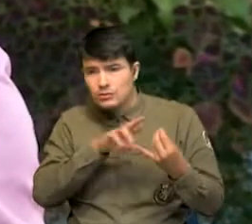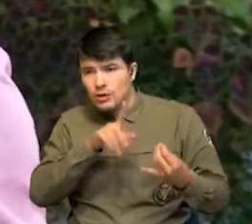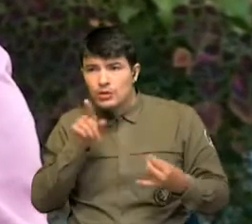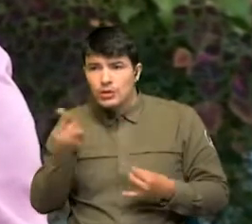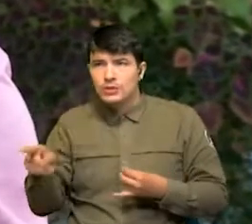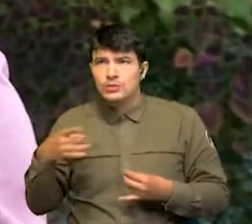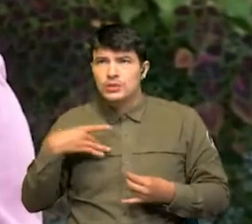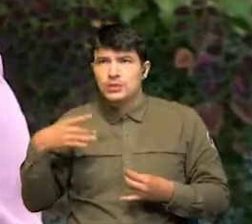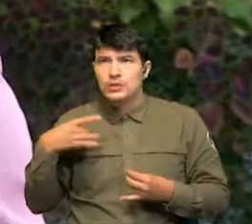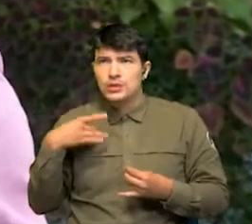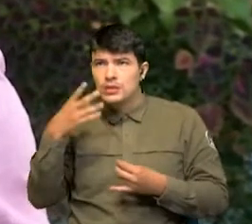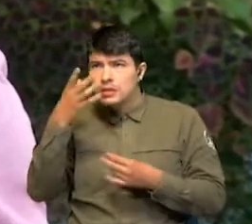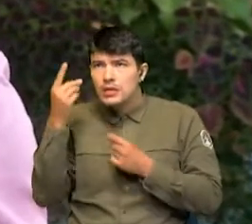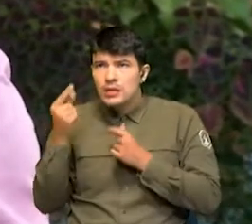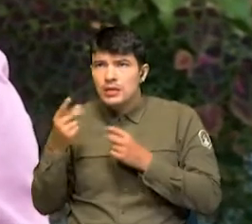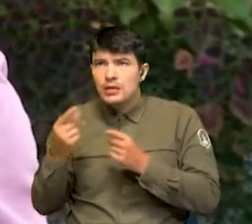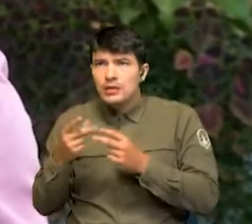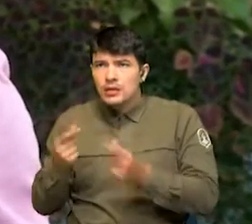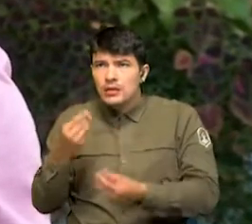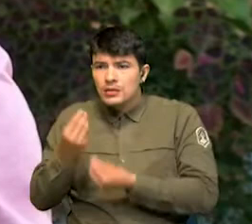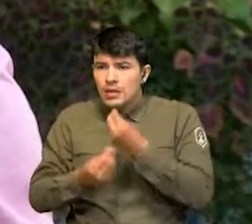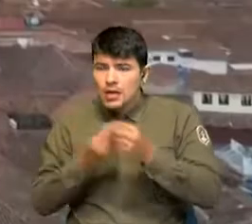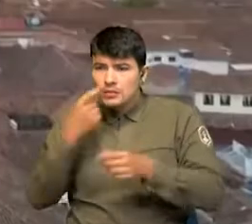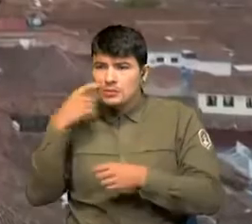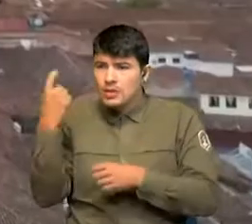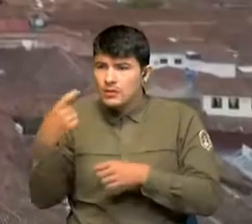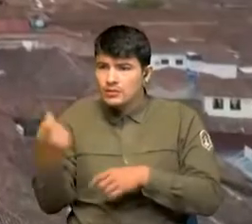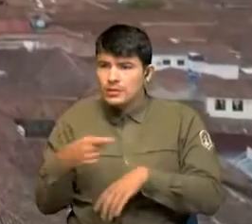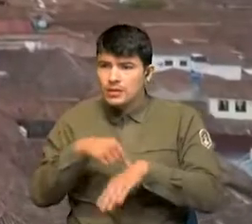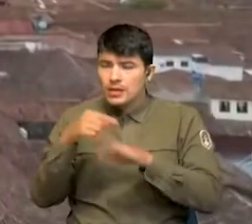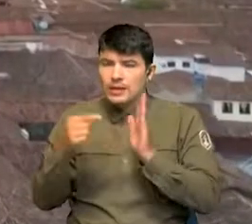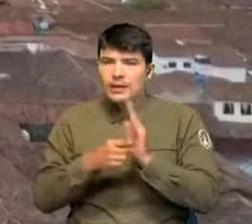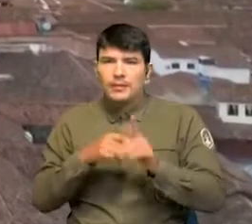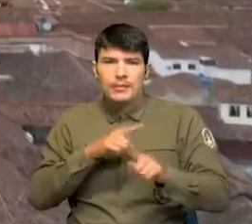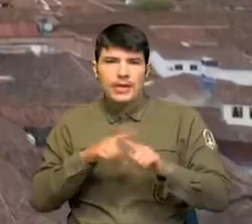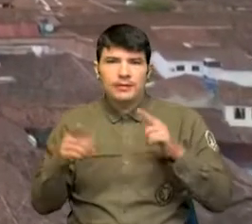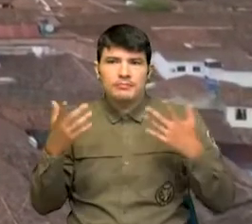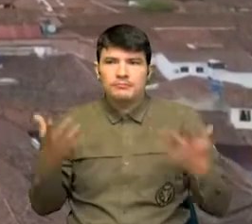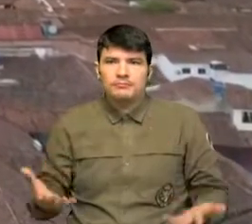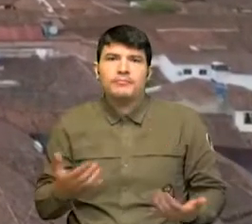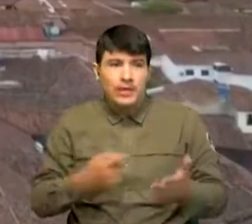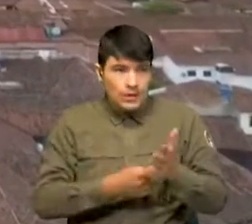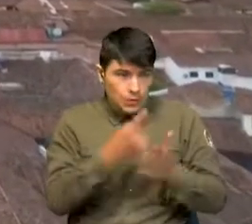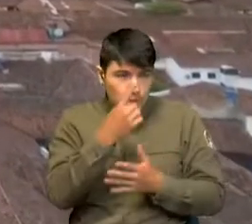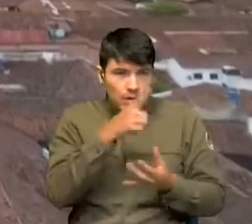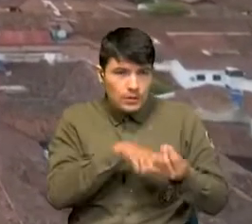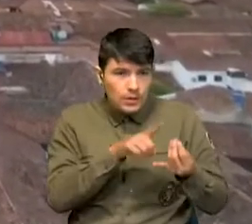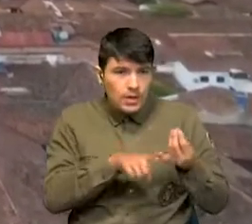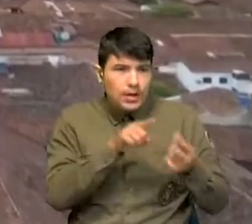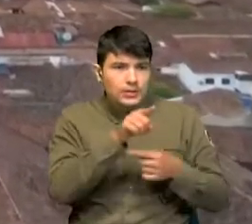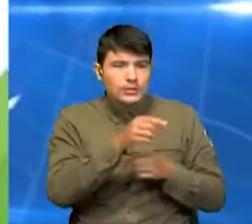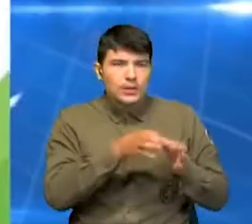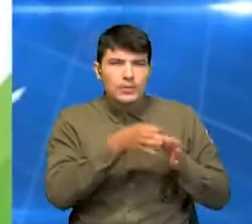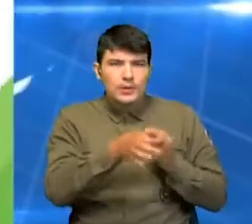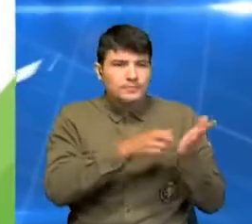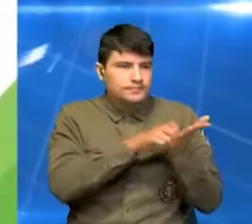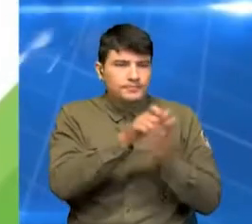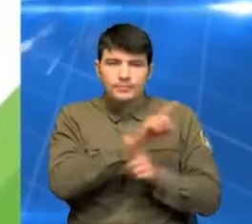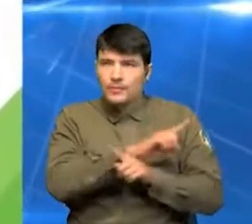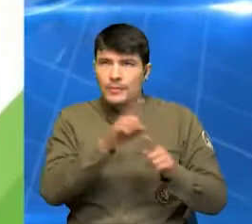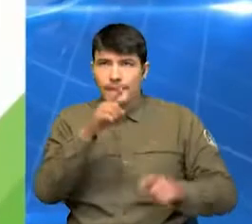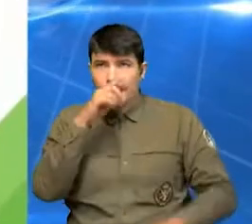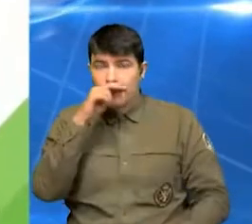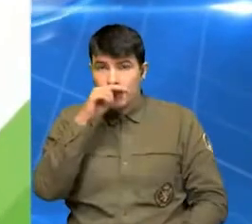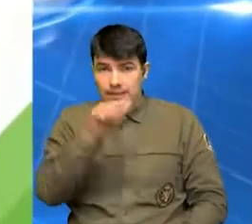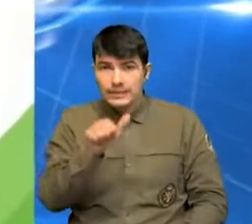menos de nada se se hizo una búsqueda completa pero éste al parecer no es el único caso en girón también una menor de